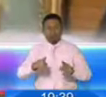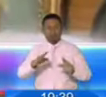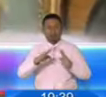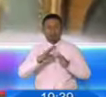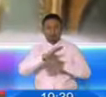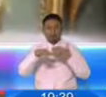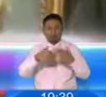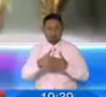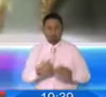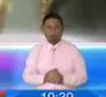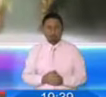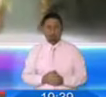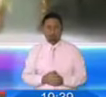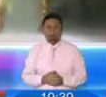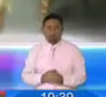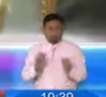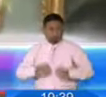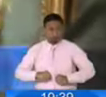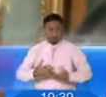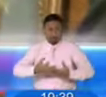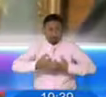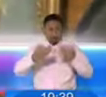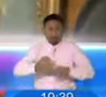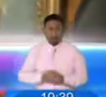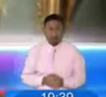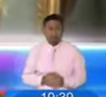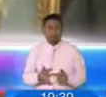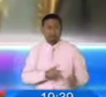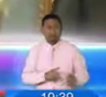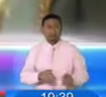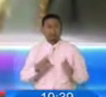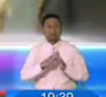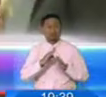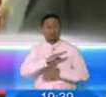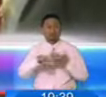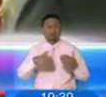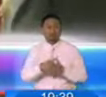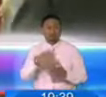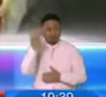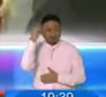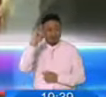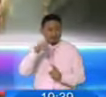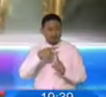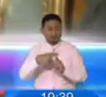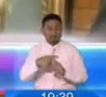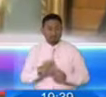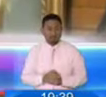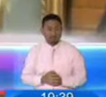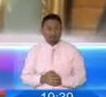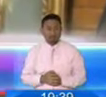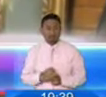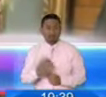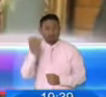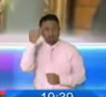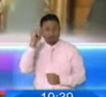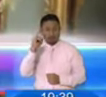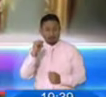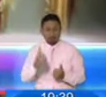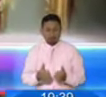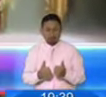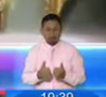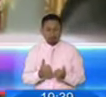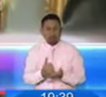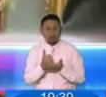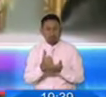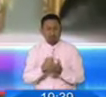hacemos porque estamos convencidos que el programa Casa para Todos es una iniciativa positiva. Es una iniciativa con profunda vocación